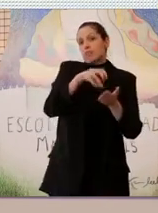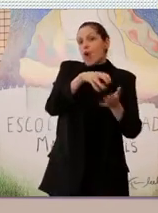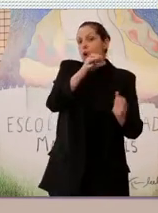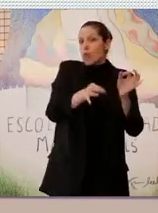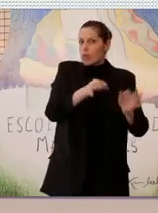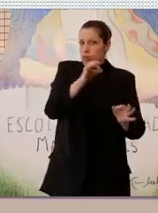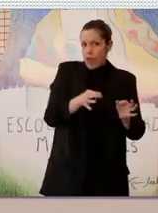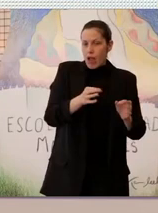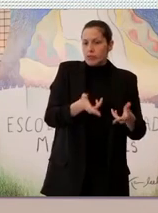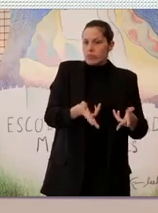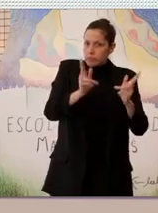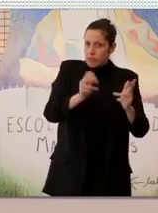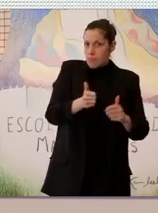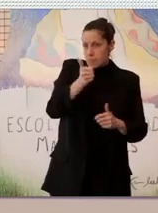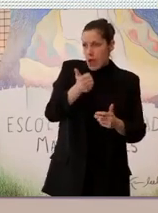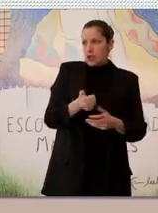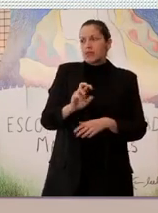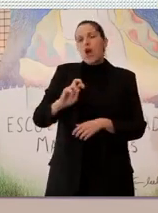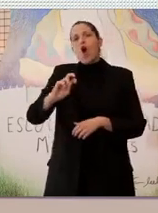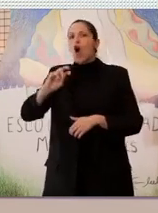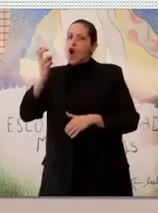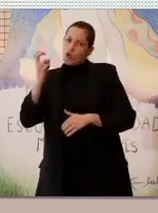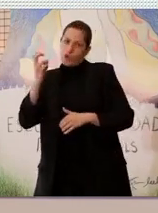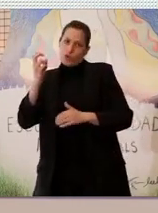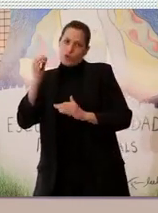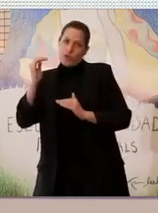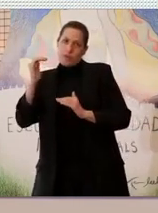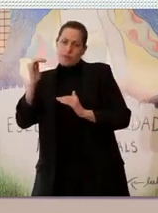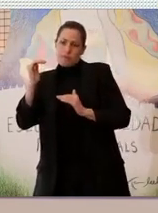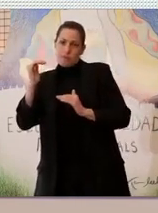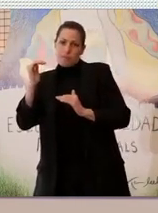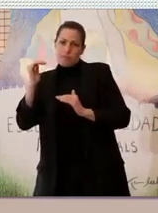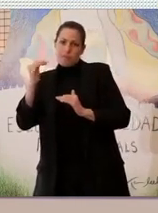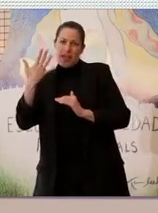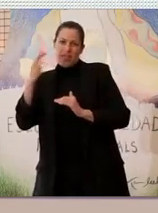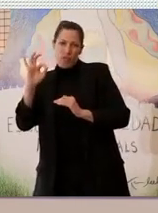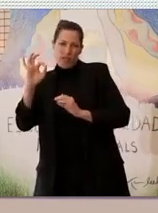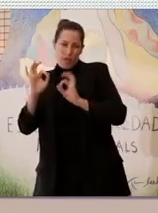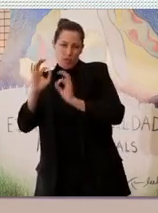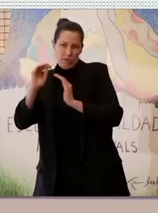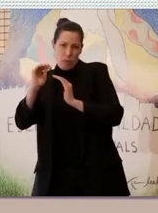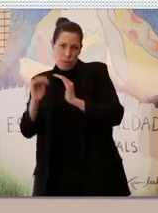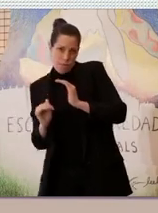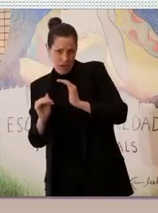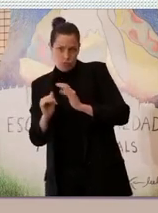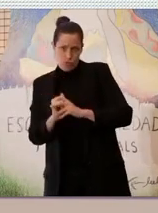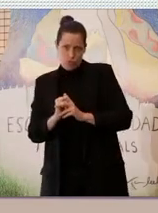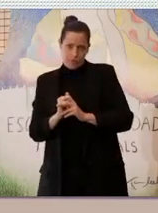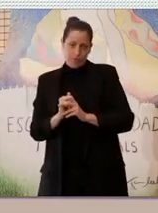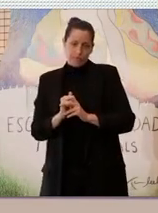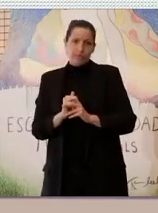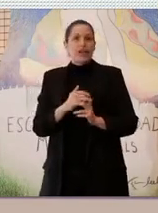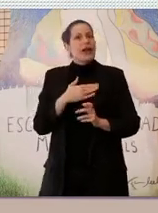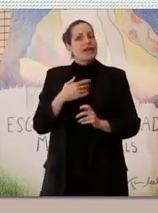90%, y hay otros órganos, otros partidos judiciales en los que no se llega ni al 50%. Y eso es